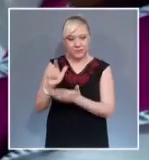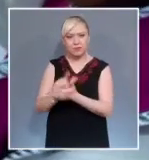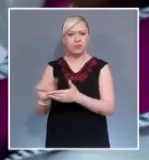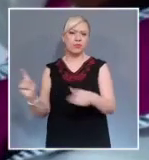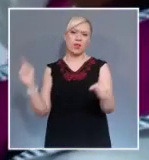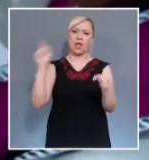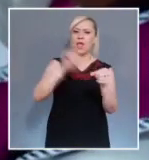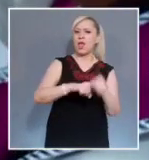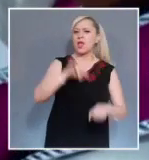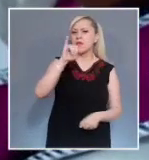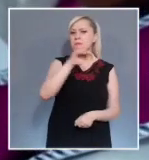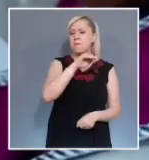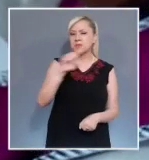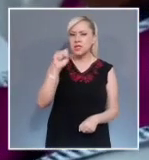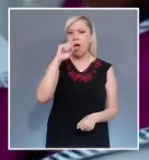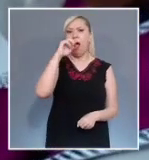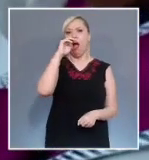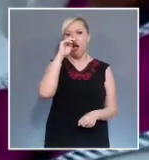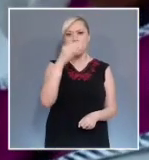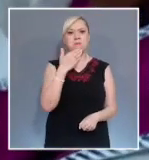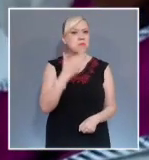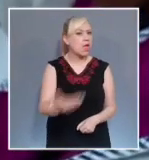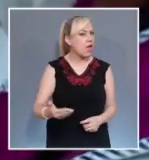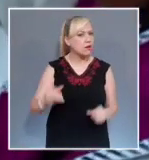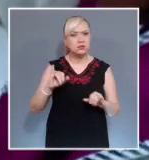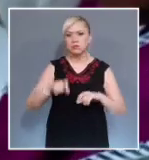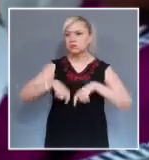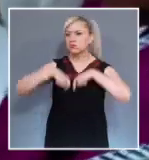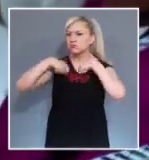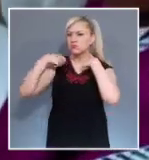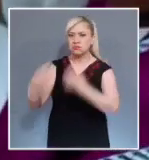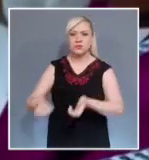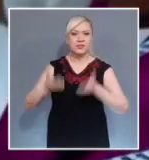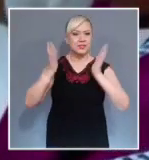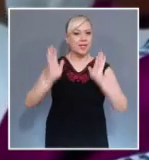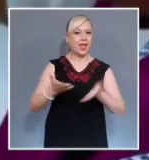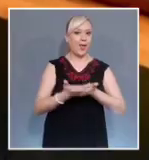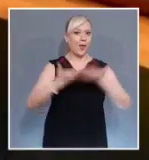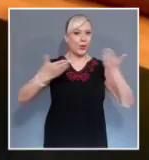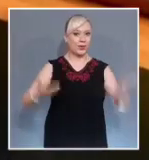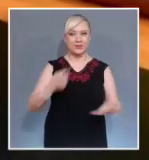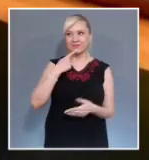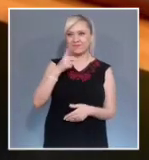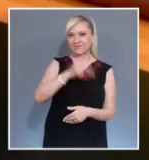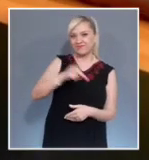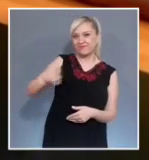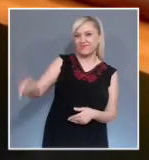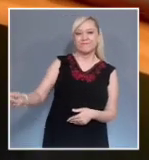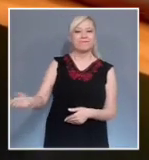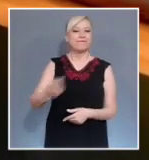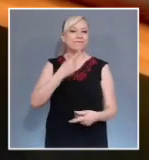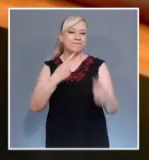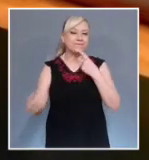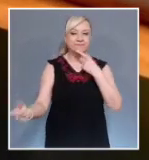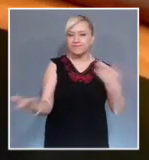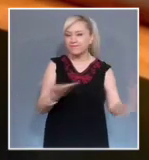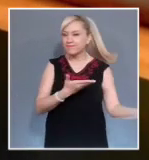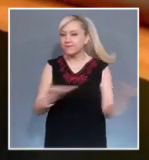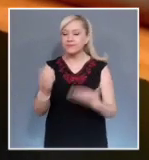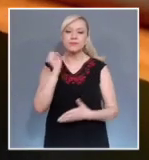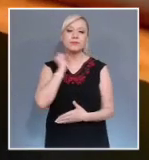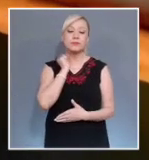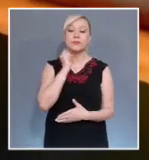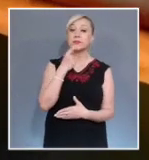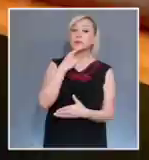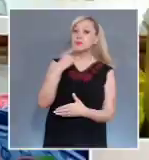los servicios y prestaciones de seguridad social destacaron autoridades durante un panel de discusión en el senado indicaron que después de